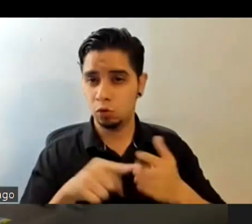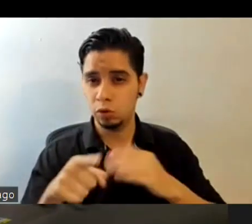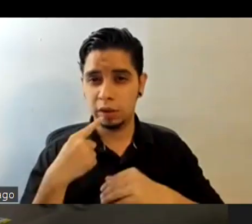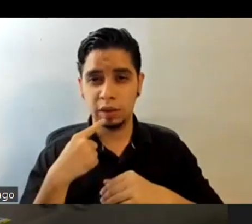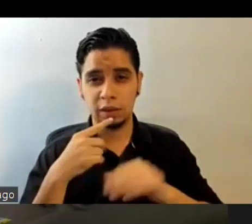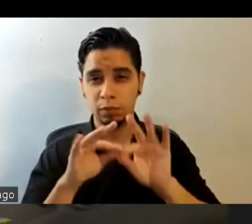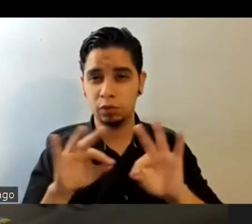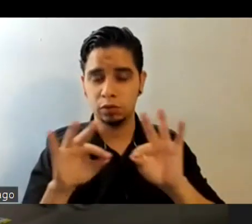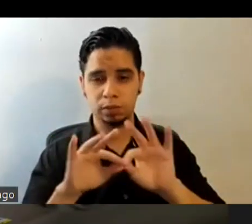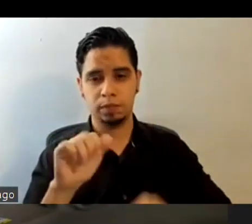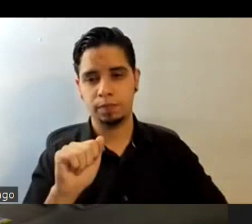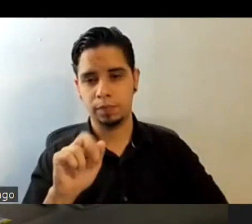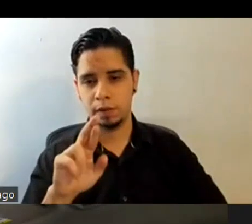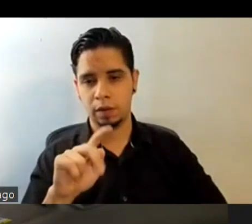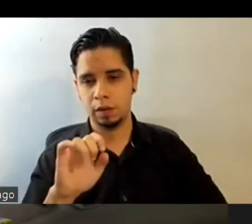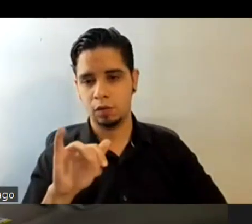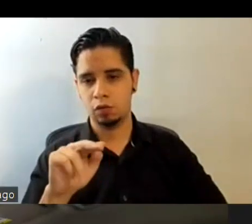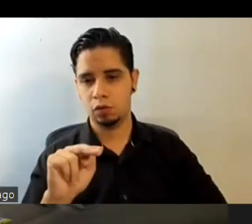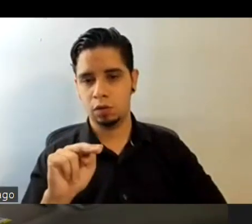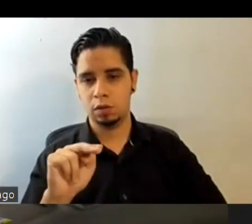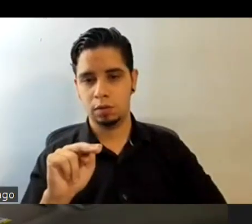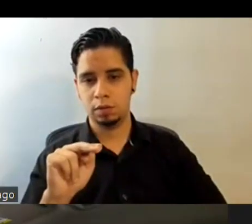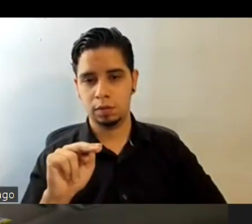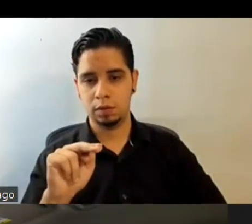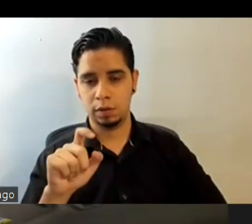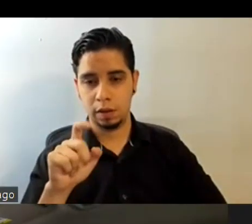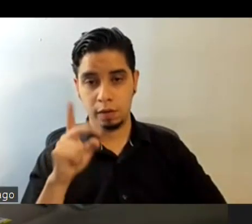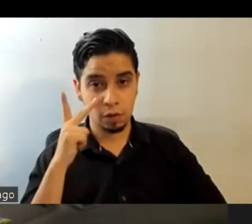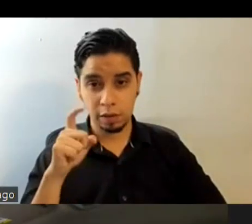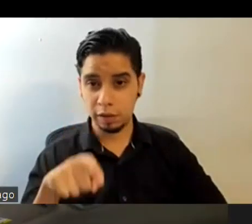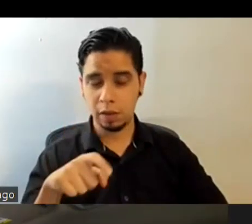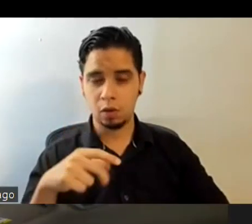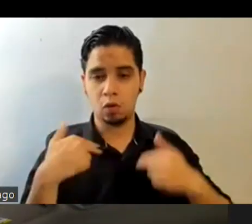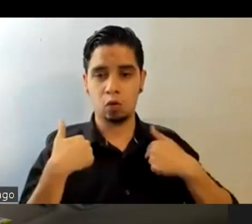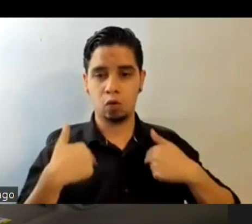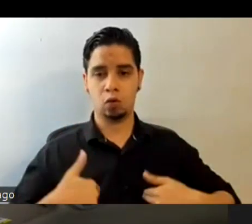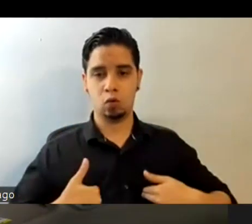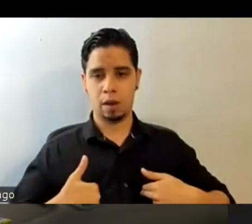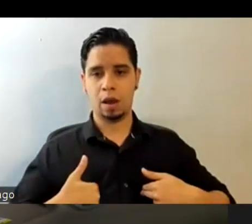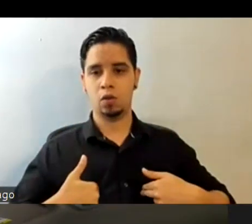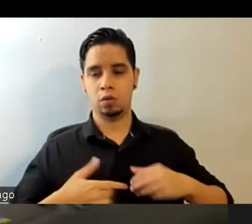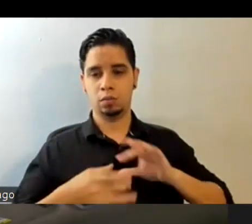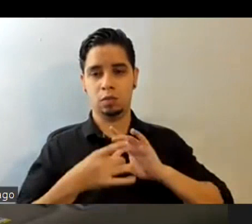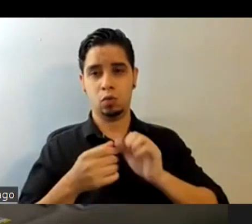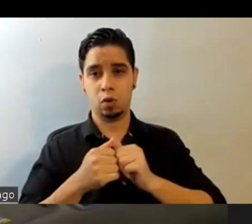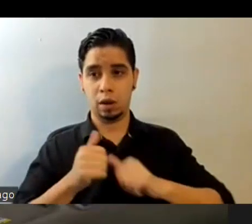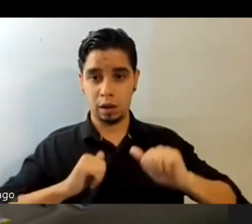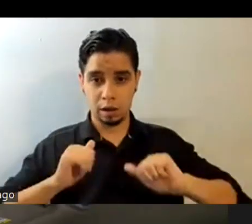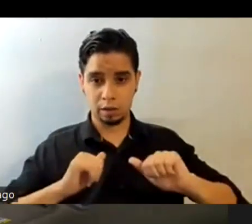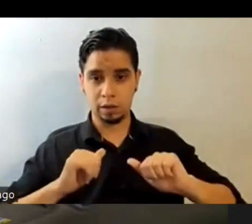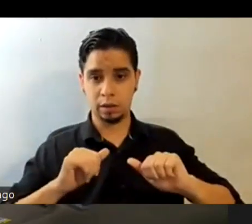importante, artefusión. Se vio la necesidad del humano por el arte y la